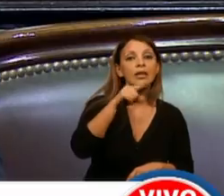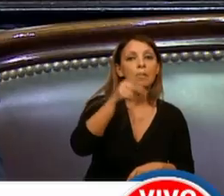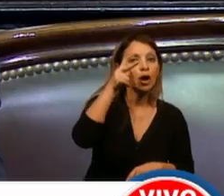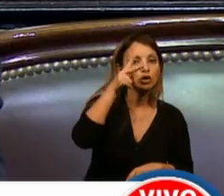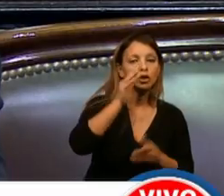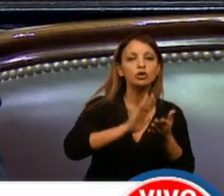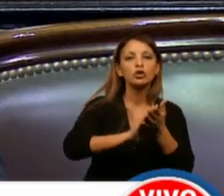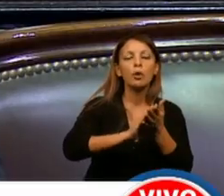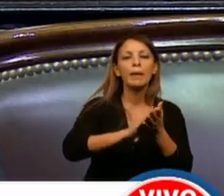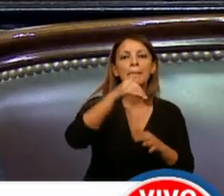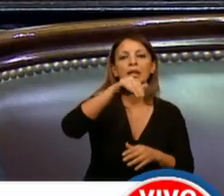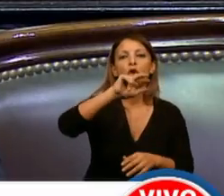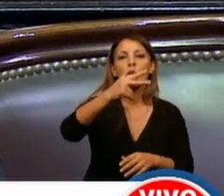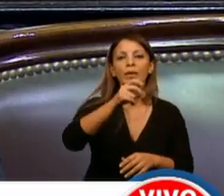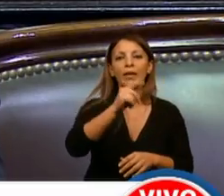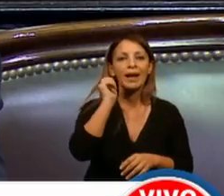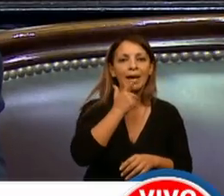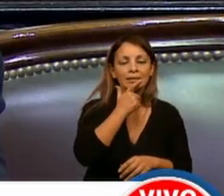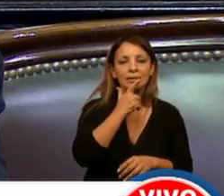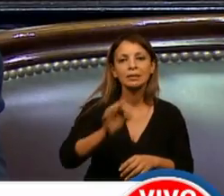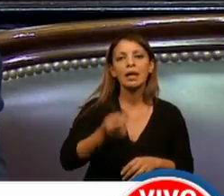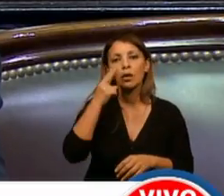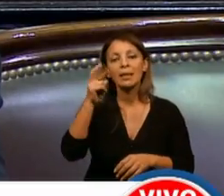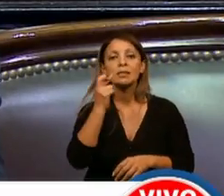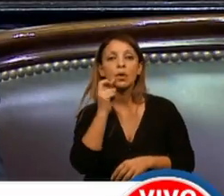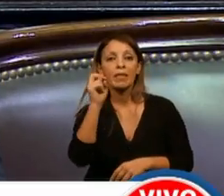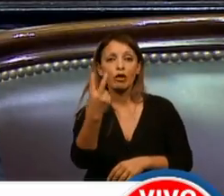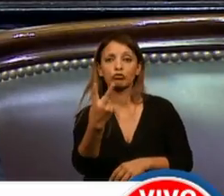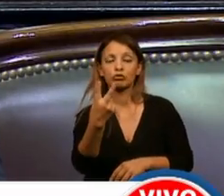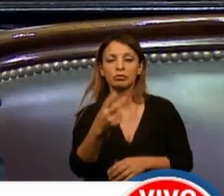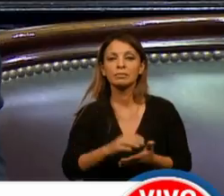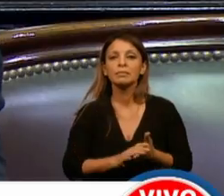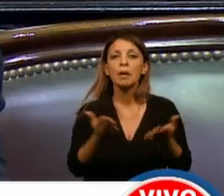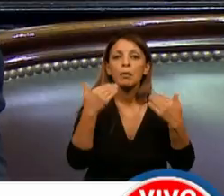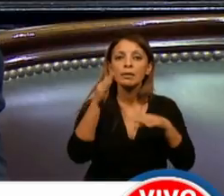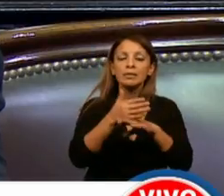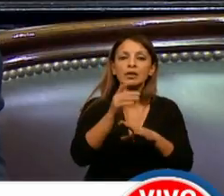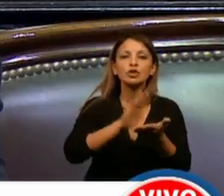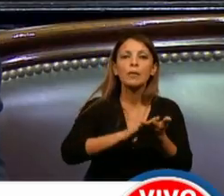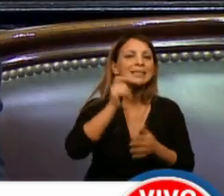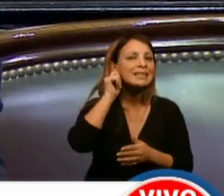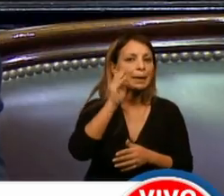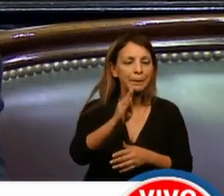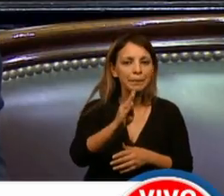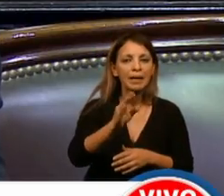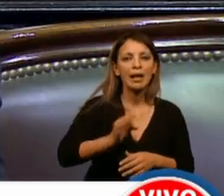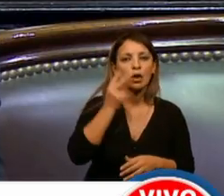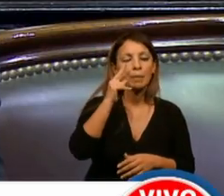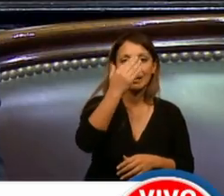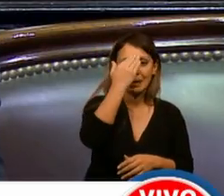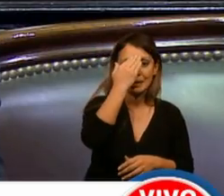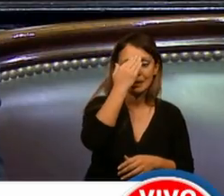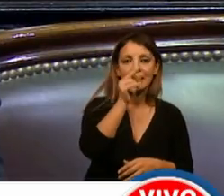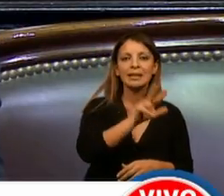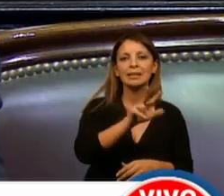cúbicos de gas en el año 2010 y 92 la capacidad de generaciones llega en el año 2015 33